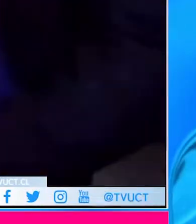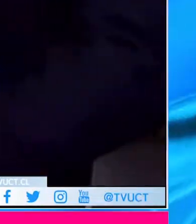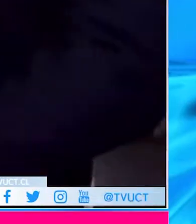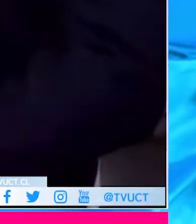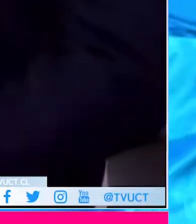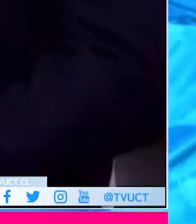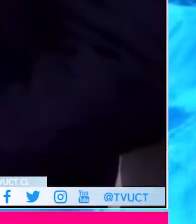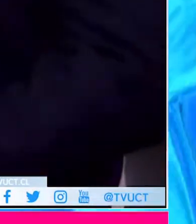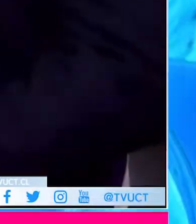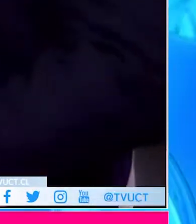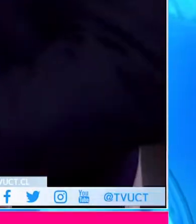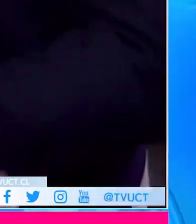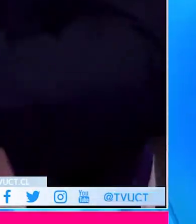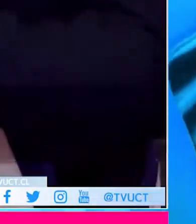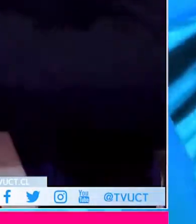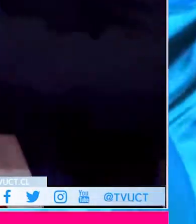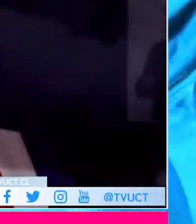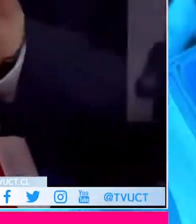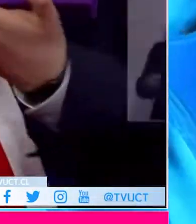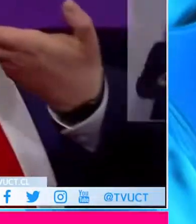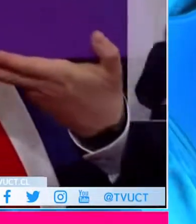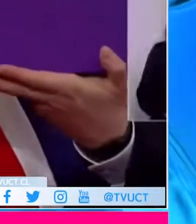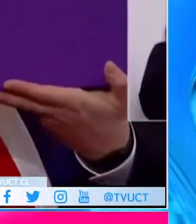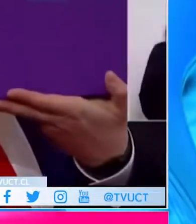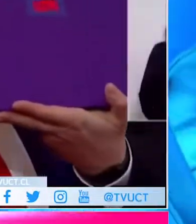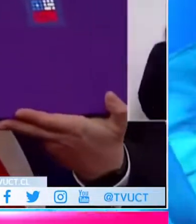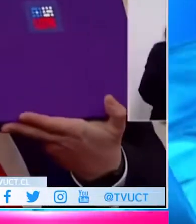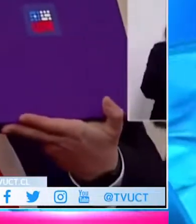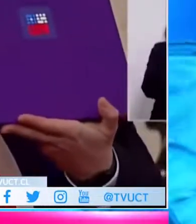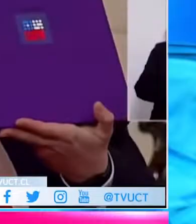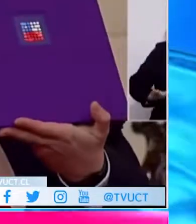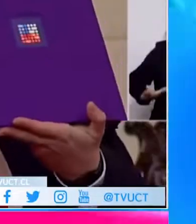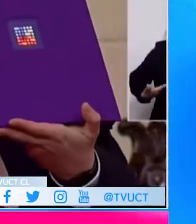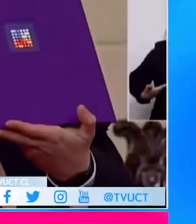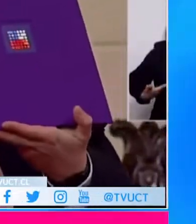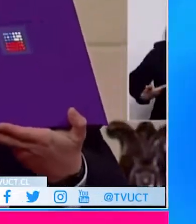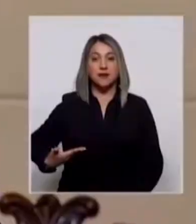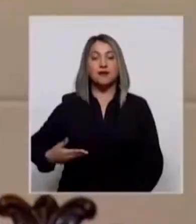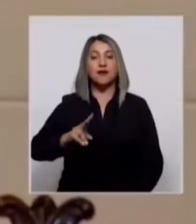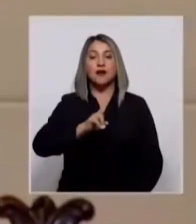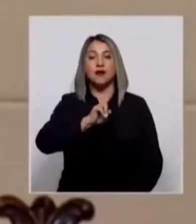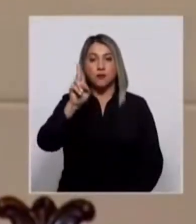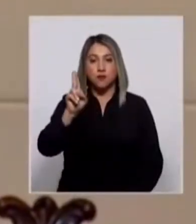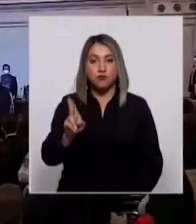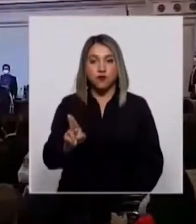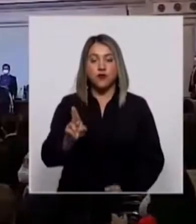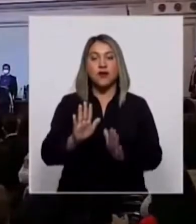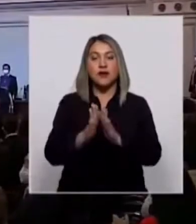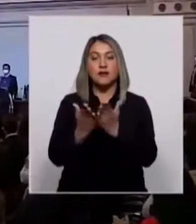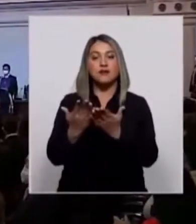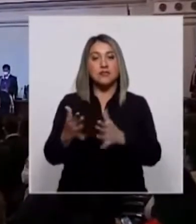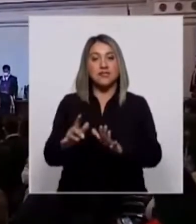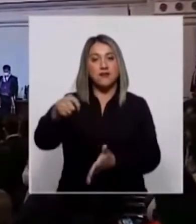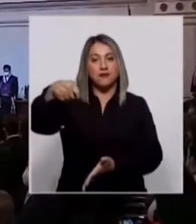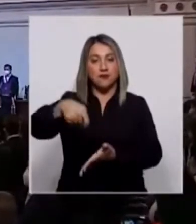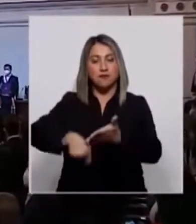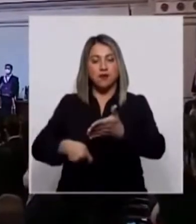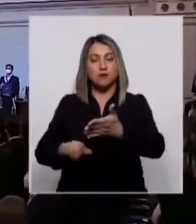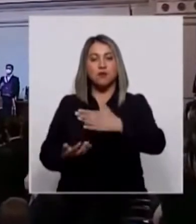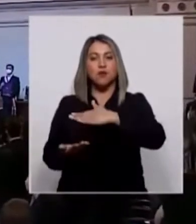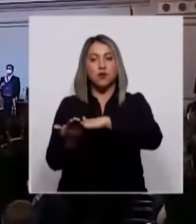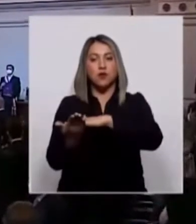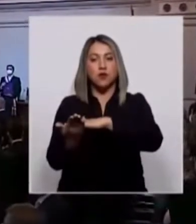Estuve en Antofagasta, estuve en Maule, Los Lagos, Los Ríos, por supuesto que en Santiago, en mi distrito, y las mentiras se repiten. Y hay algo